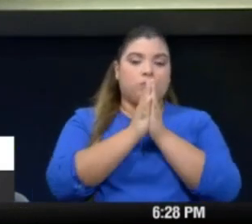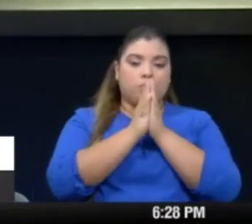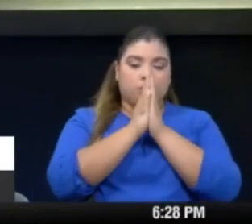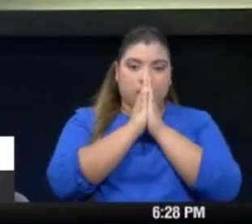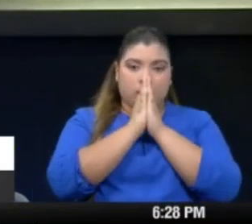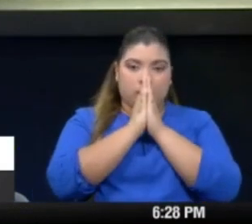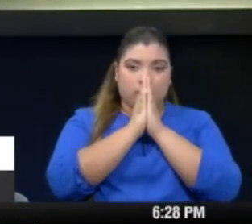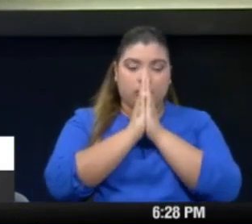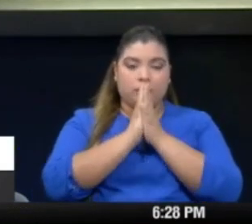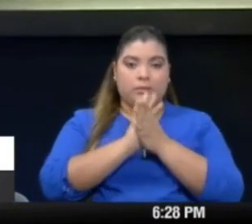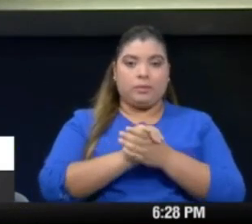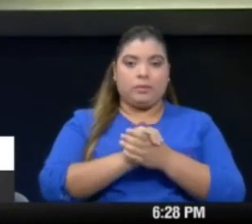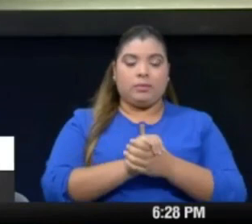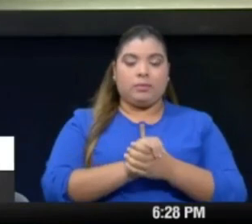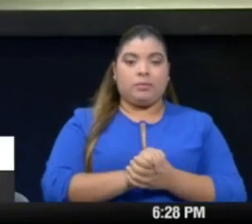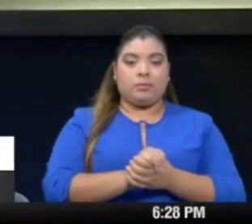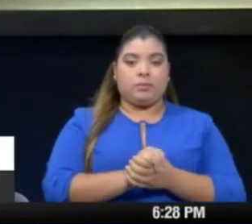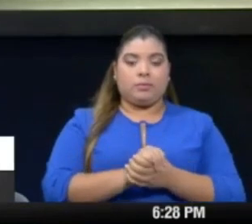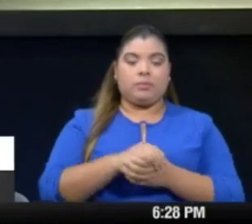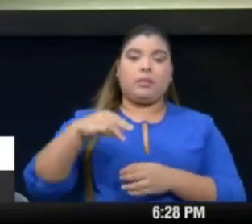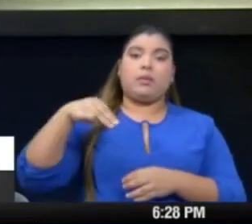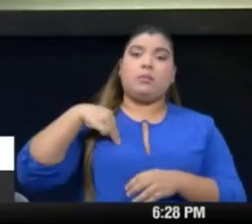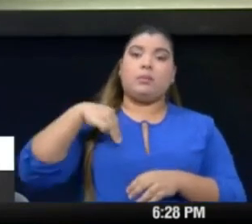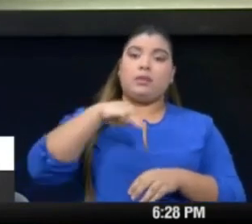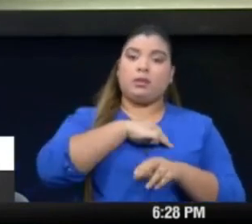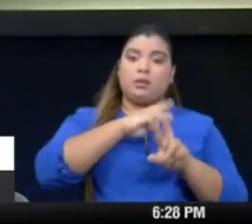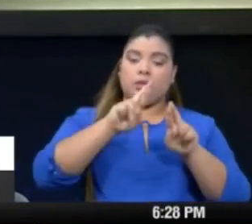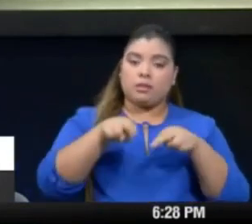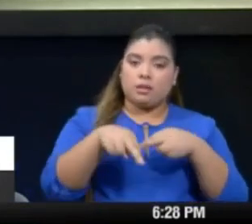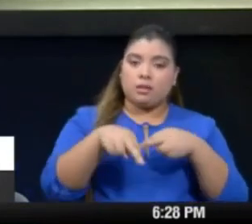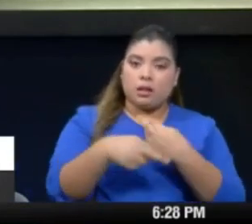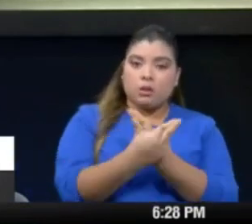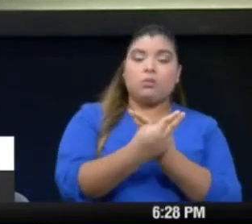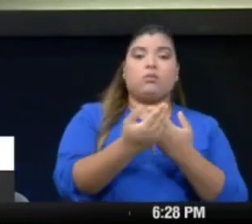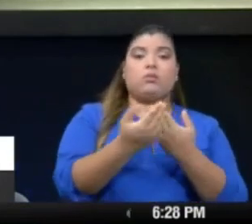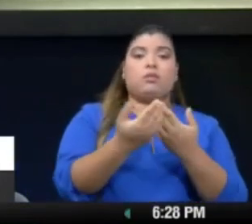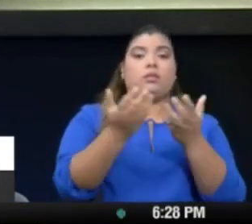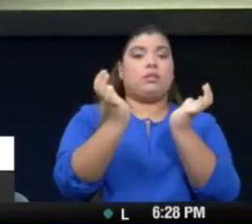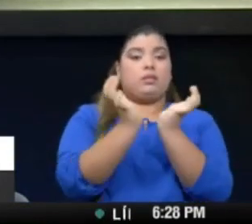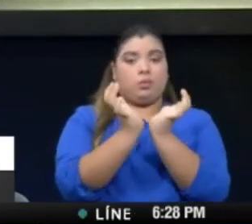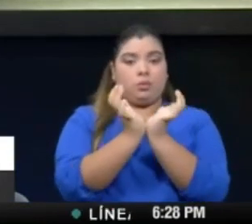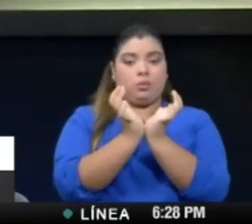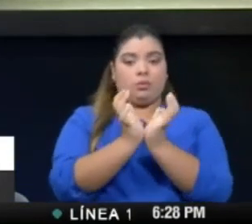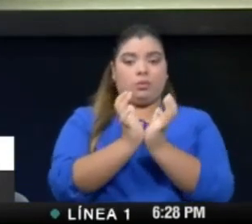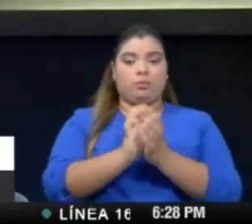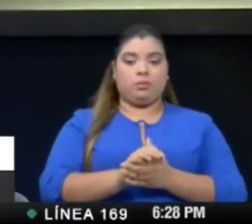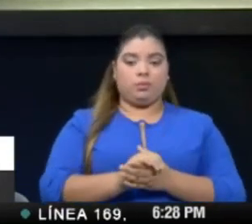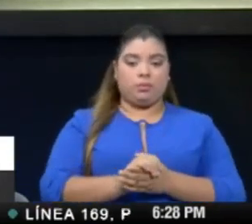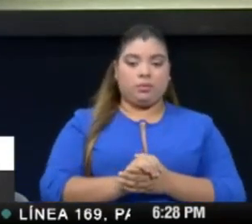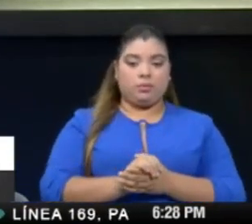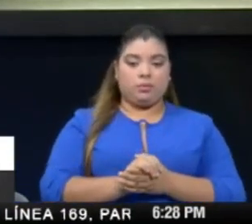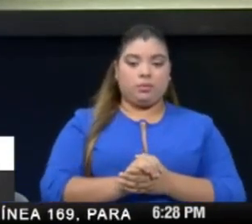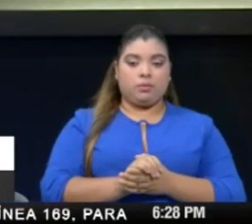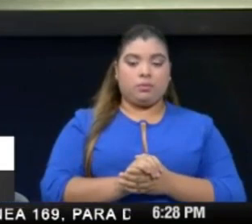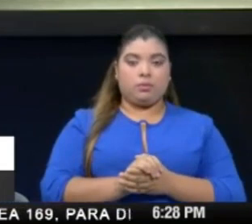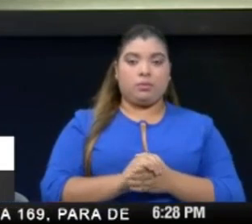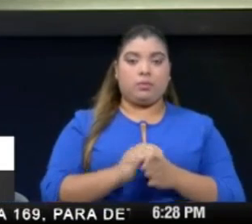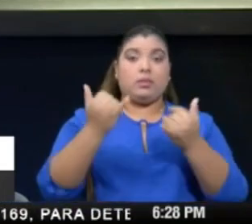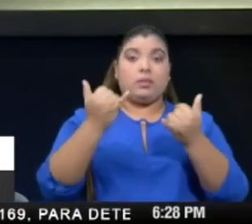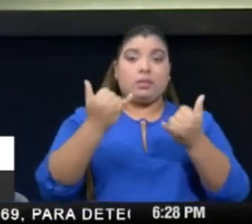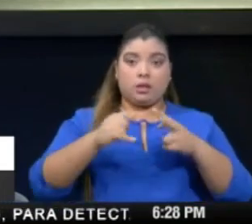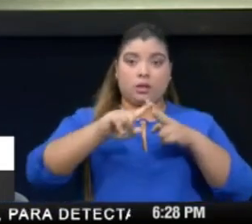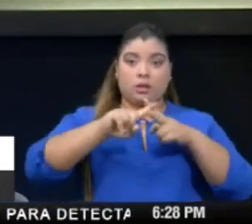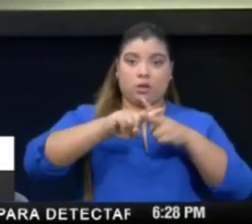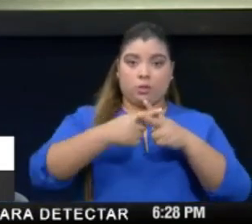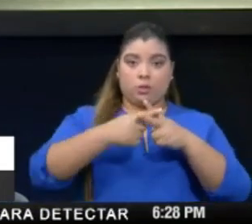sus bodegas tanto el Ministerio de Salud como la Caja de Seguro Social. Ya se adelanta en el proceso para la